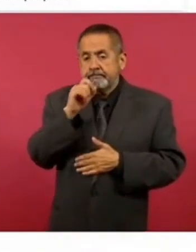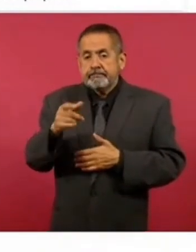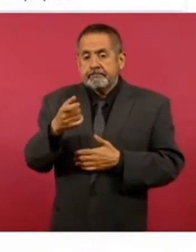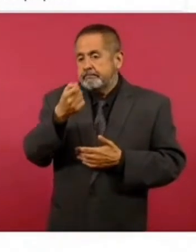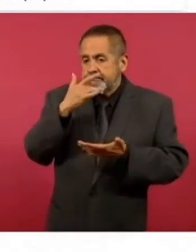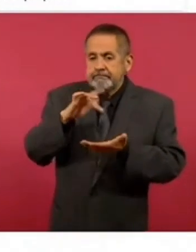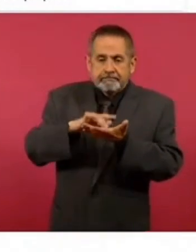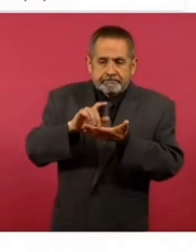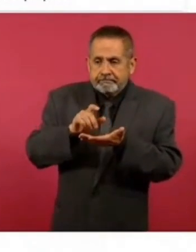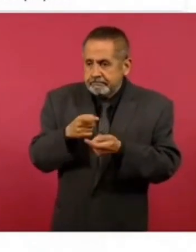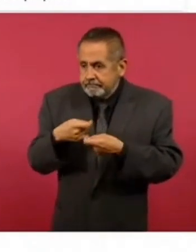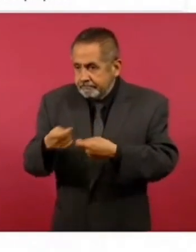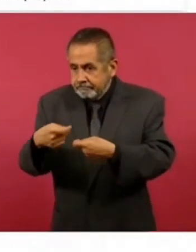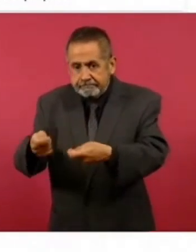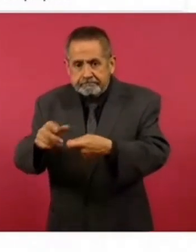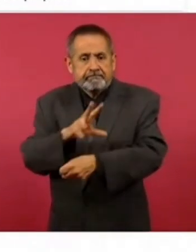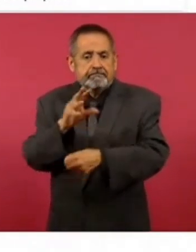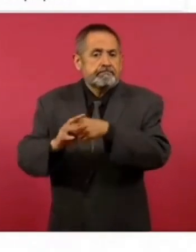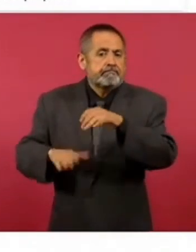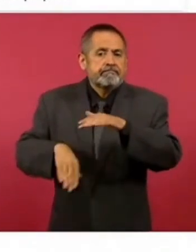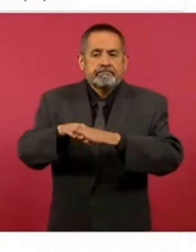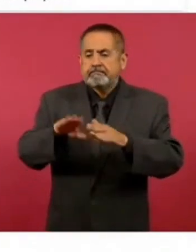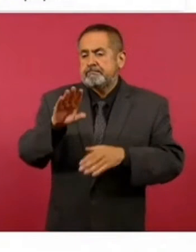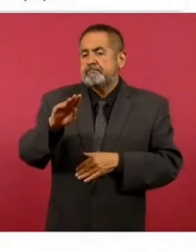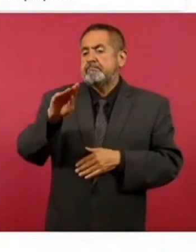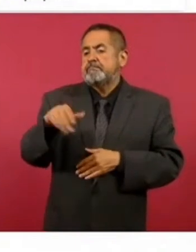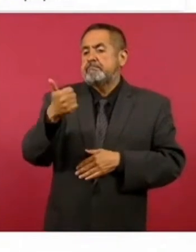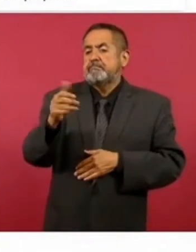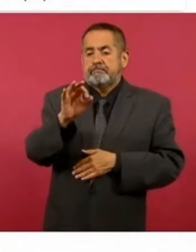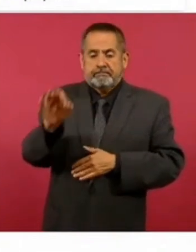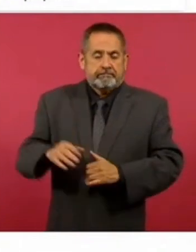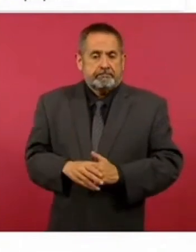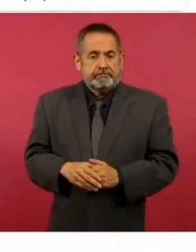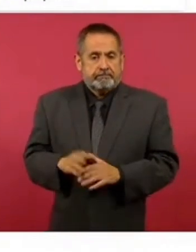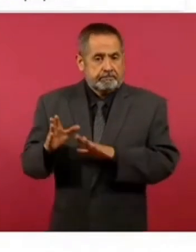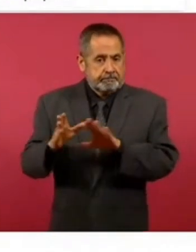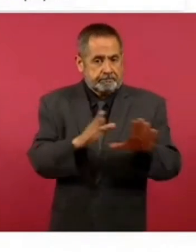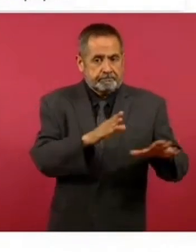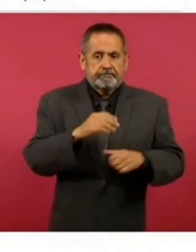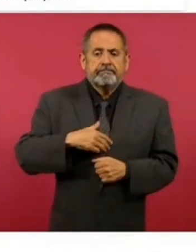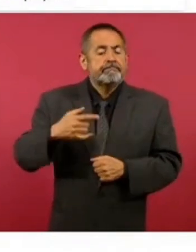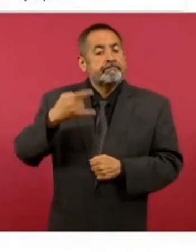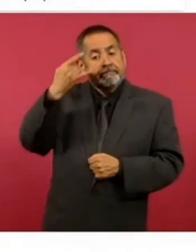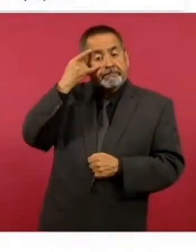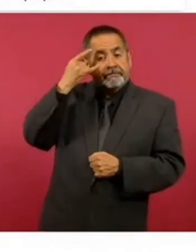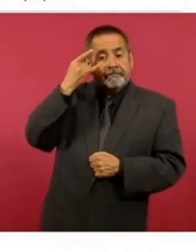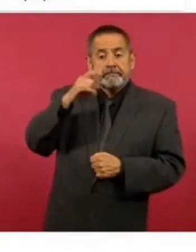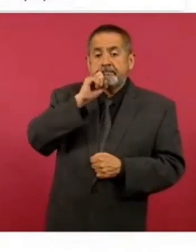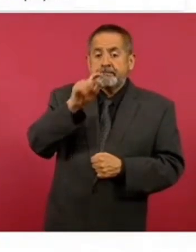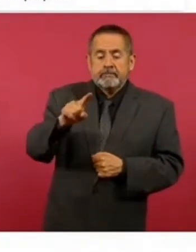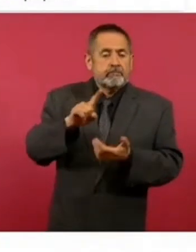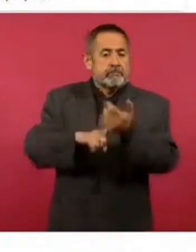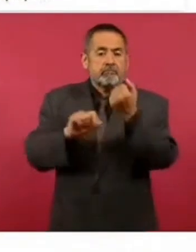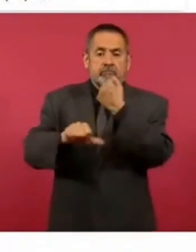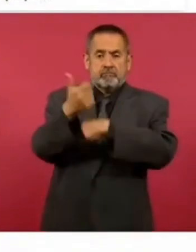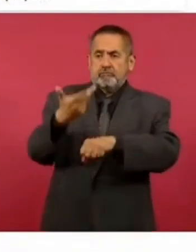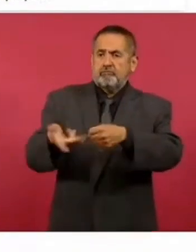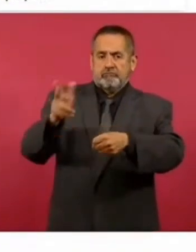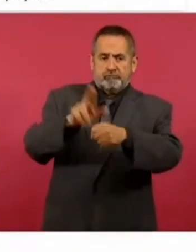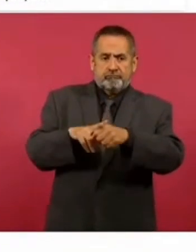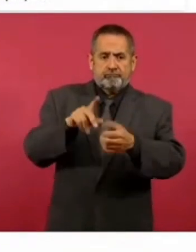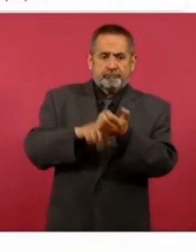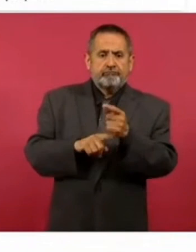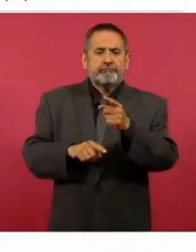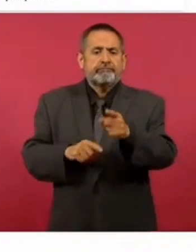ya reporta un 96%. El siguiente estado es Campeche, donde operamos 11 hospitales. Antes ahí